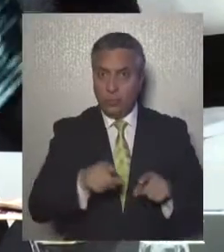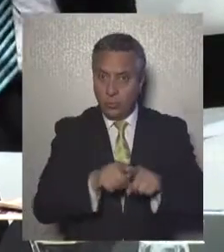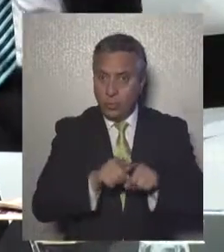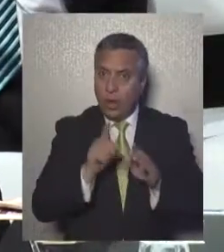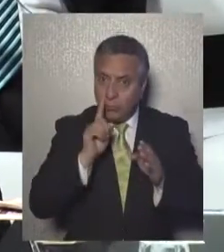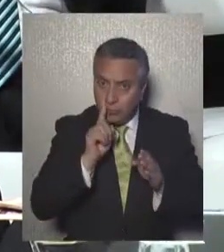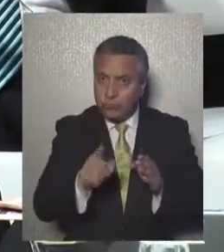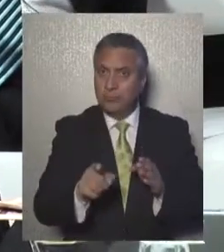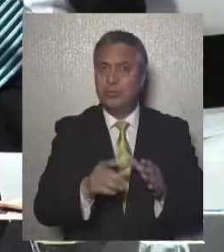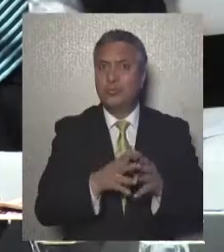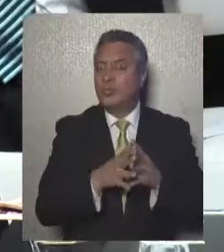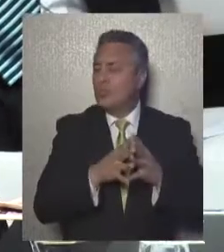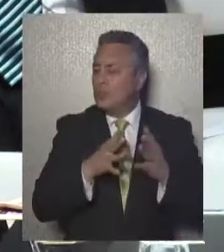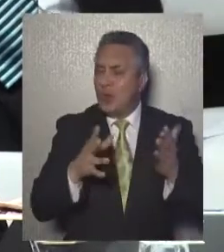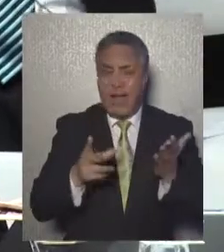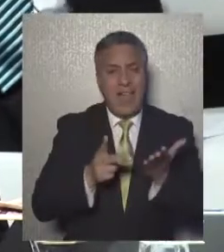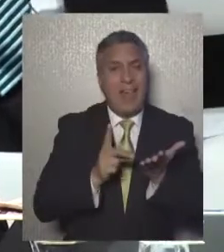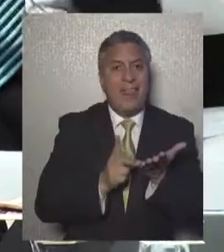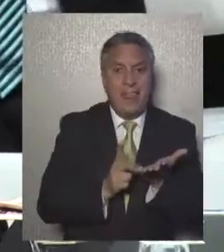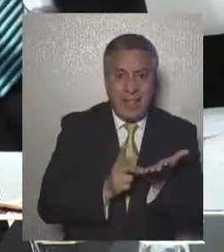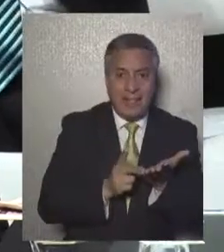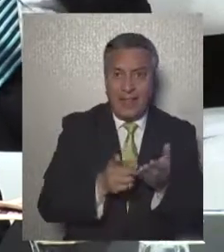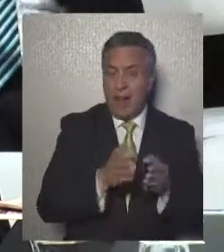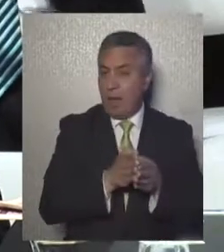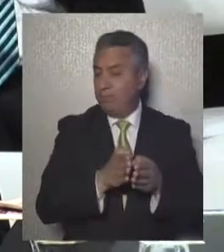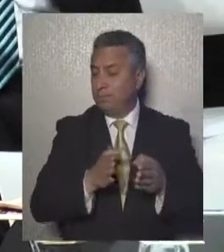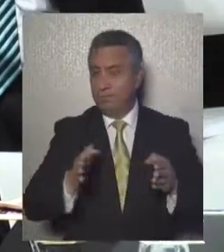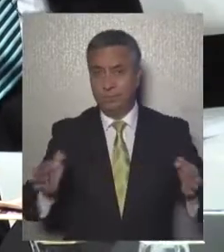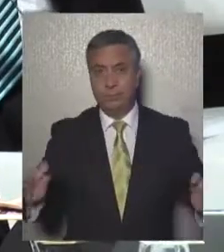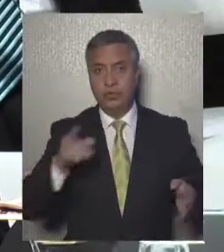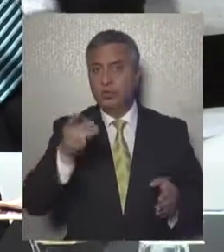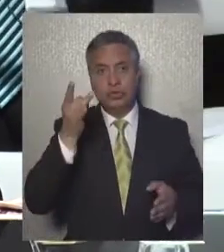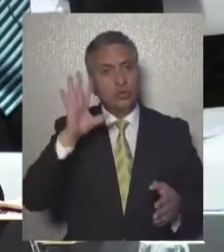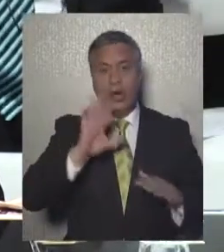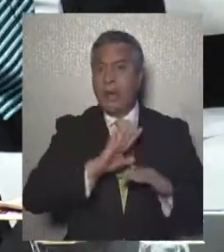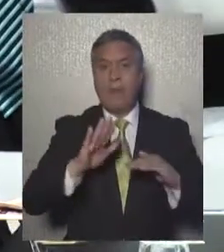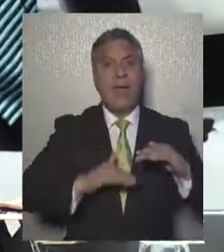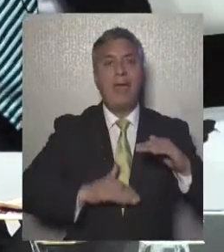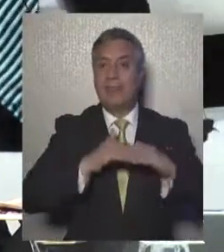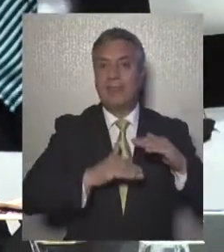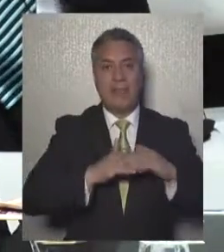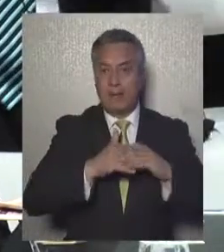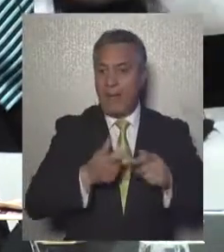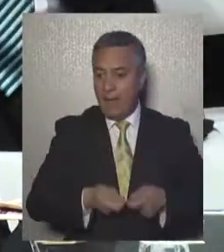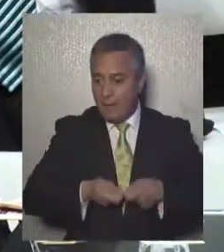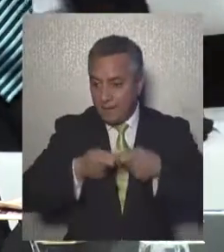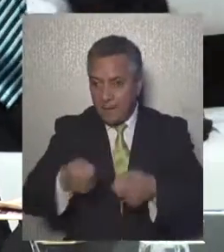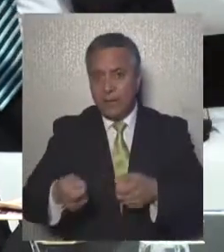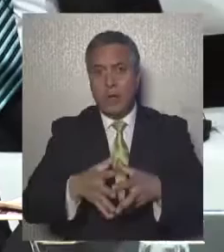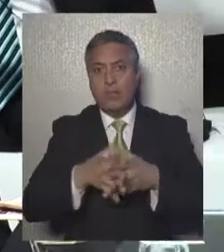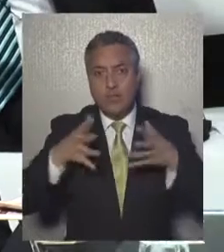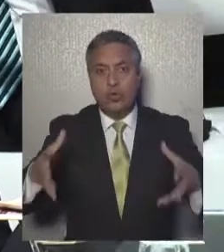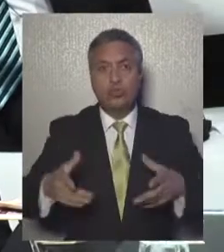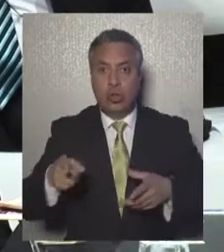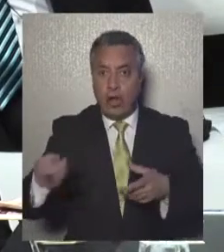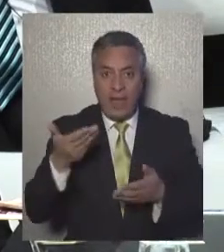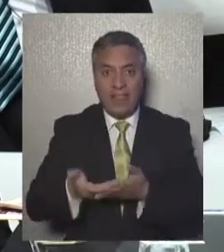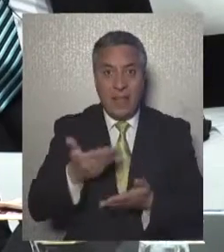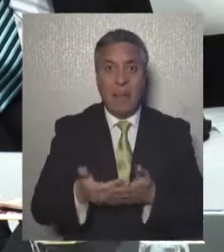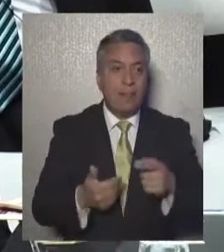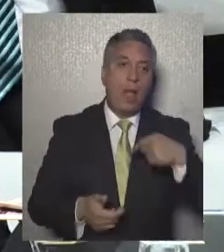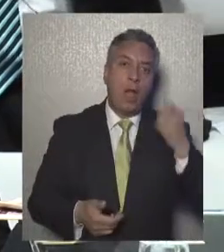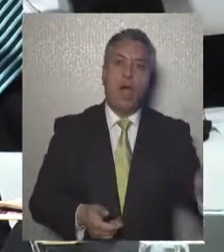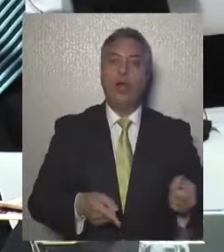digital enorme, porque solo hace cherry picking, es decir, descrema. Invierte donde hay gran demanda, deja el resto